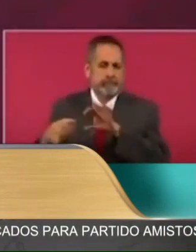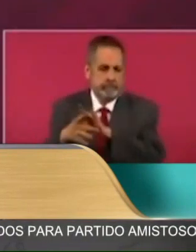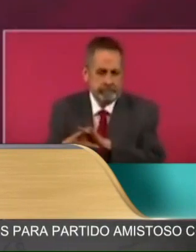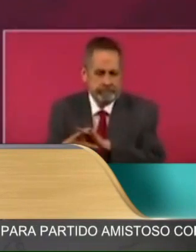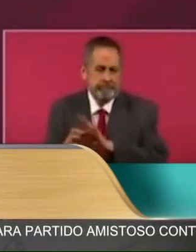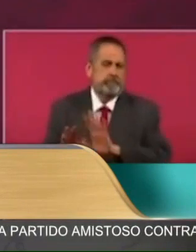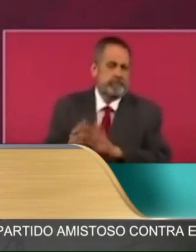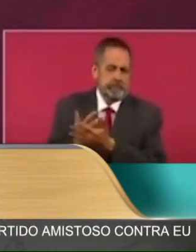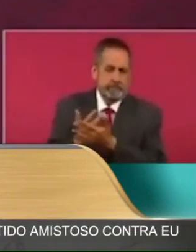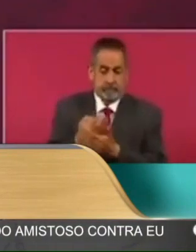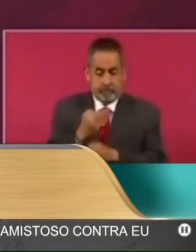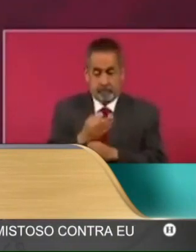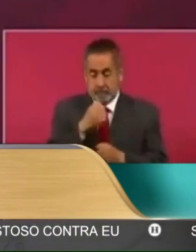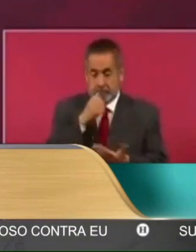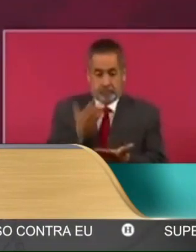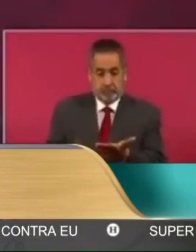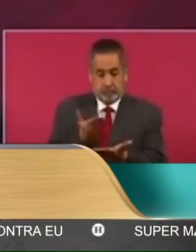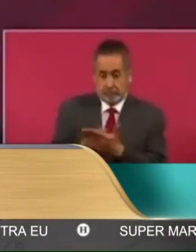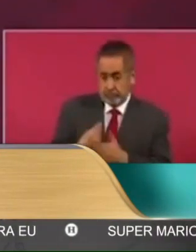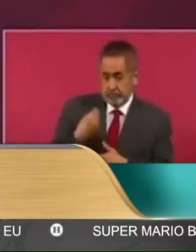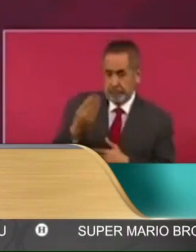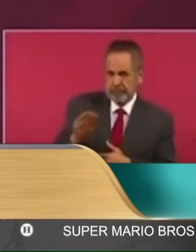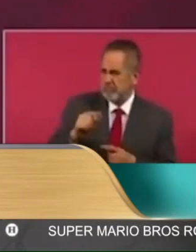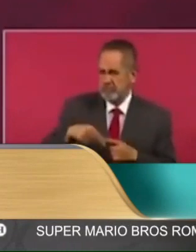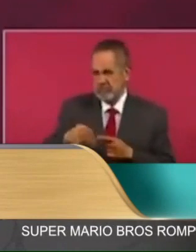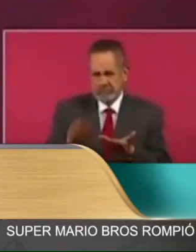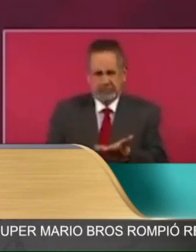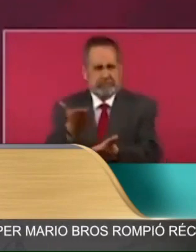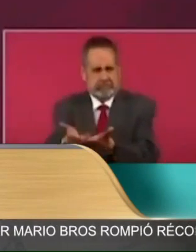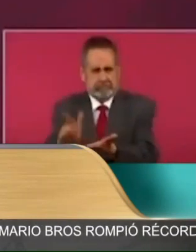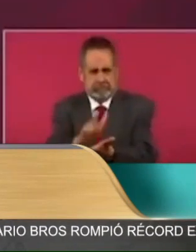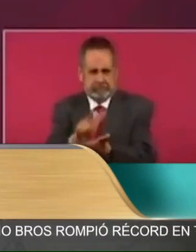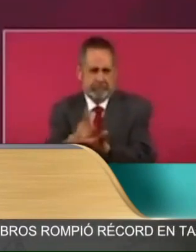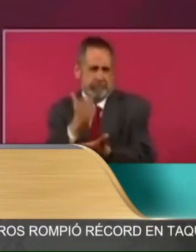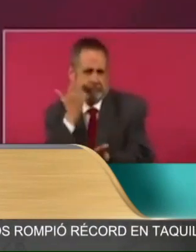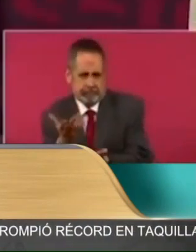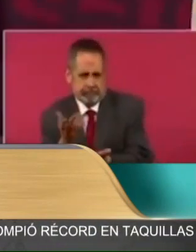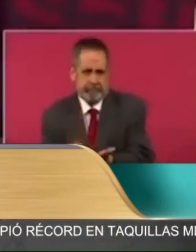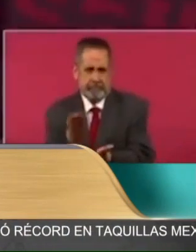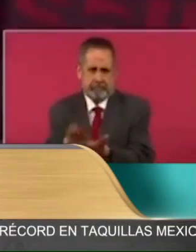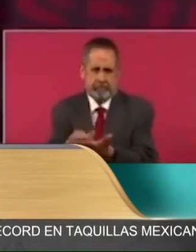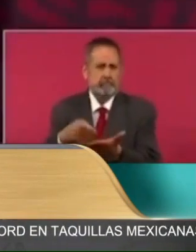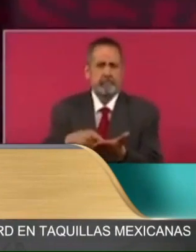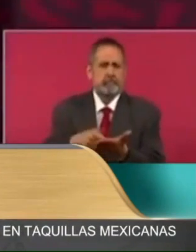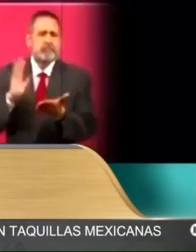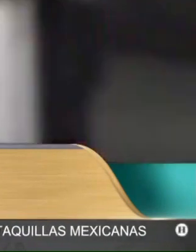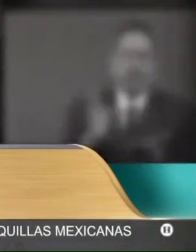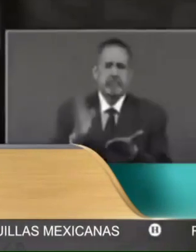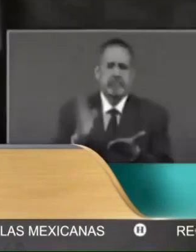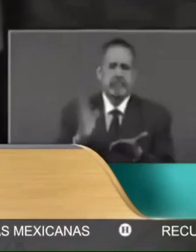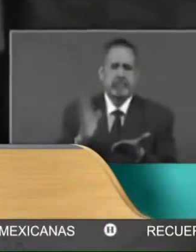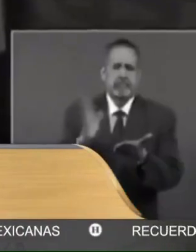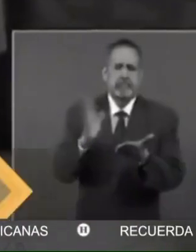lo que se envió o está por enviarse la iniciativa ya no lleva lo del